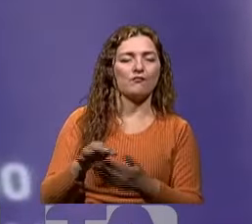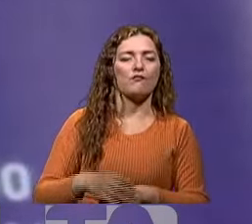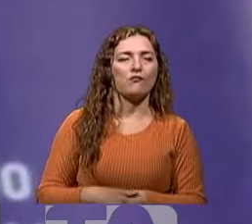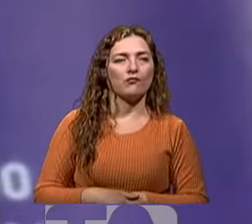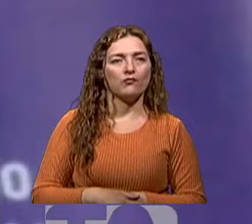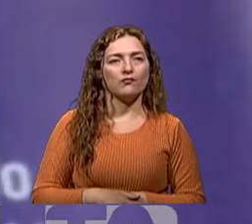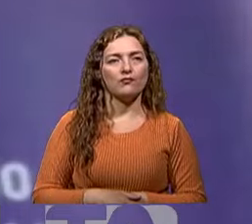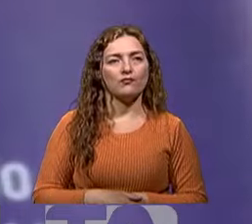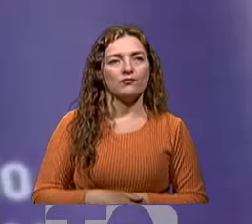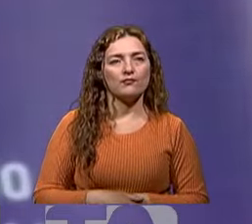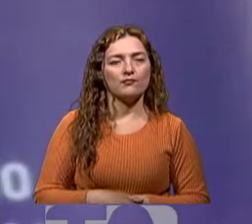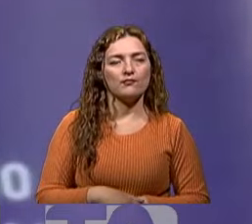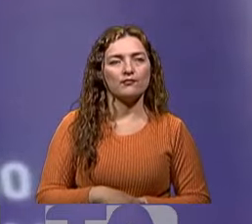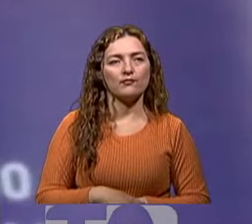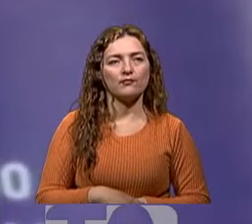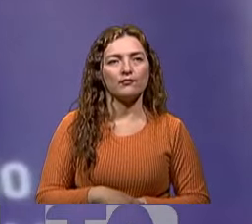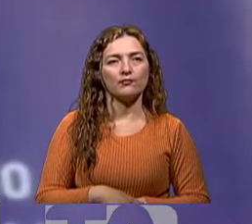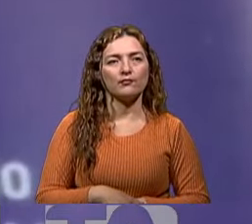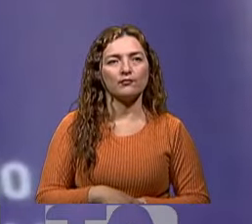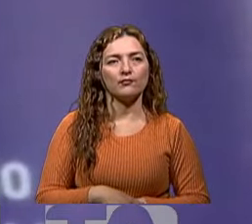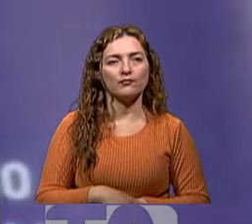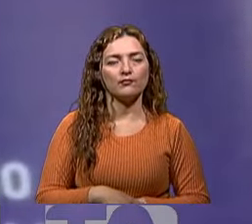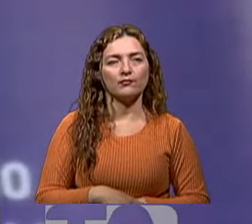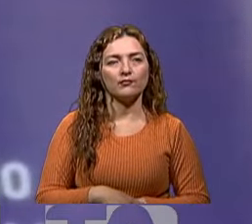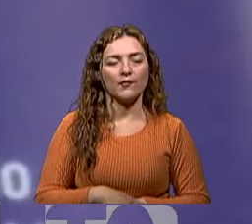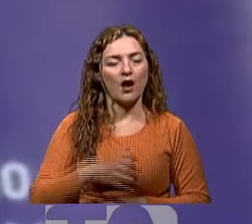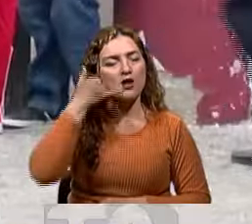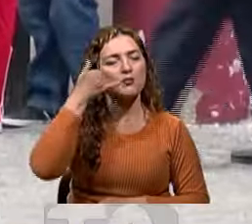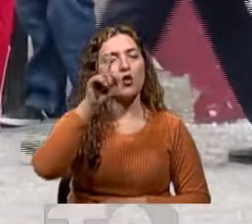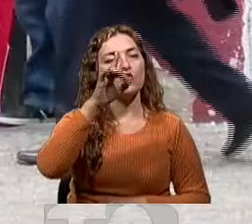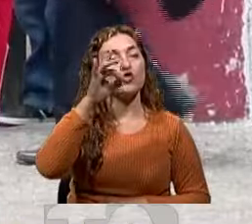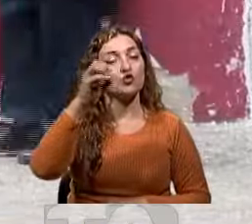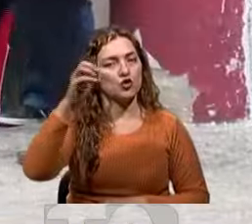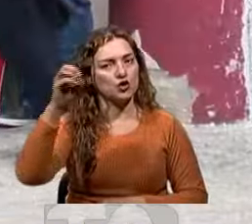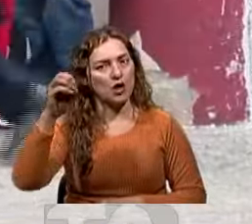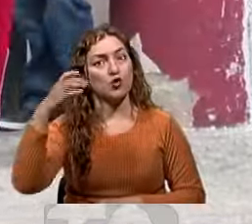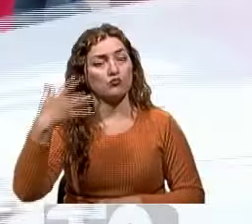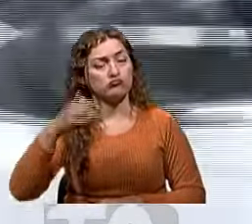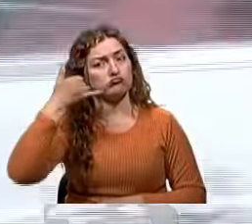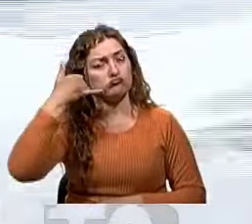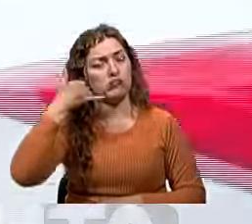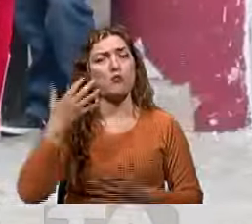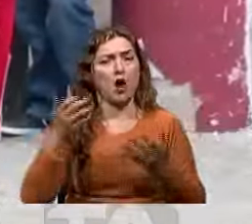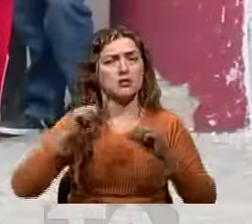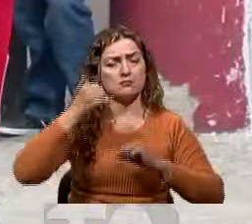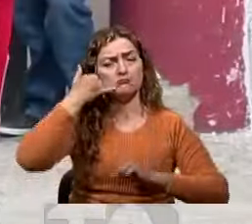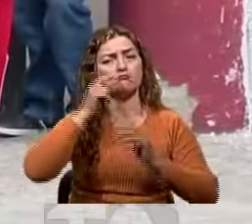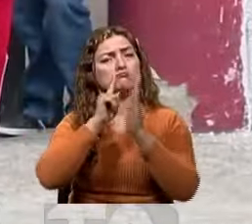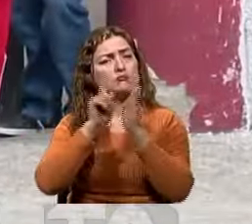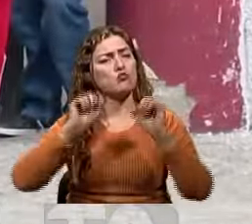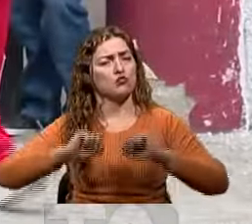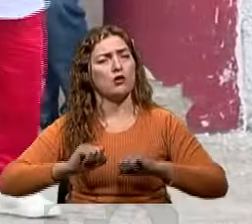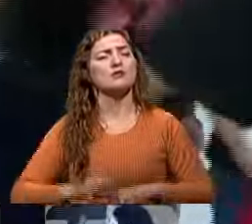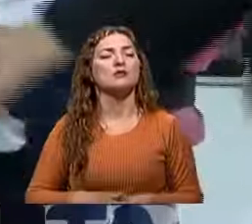asimismo tiene la línea telefónica y 1-800 educado. Línea que está habilitada para que usted pueda presentar las